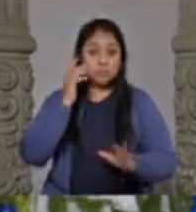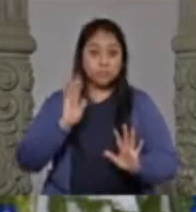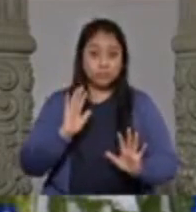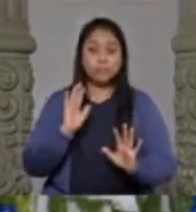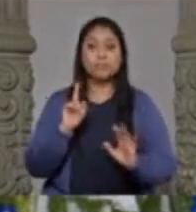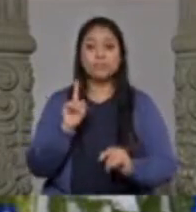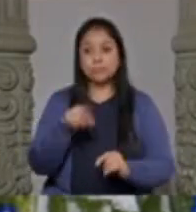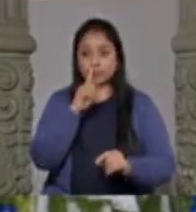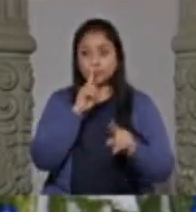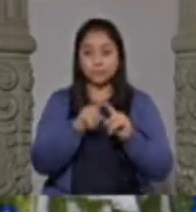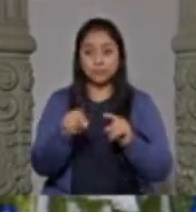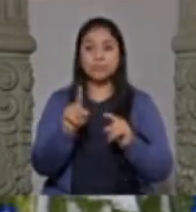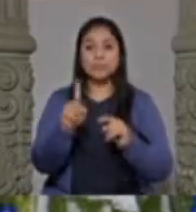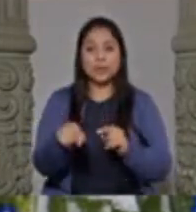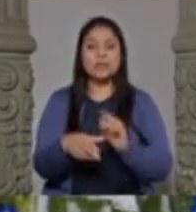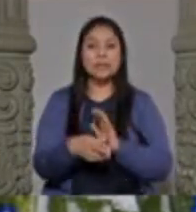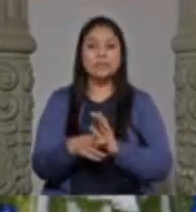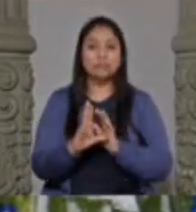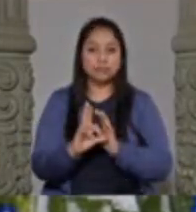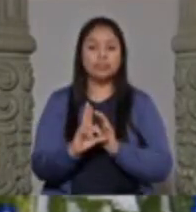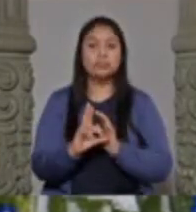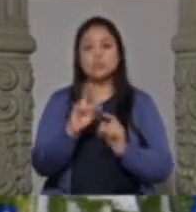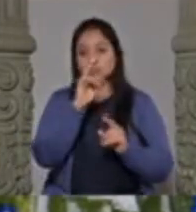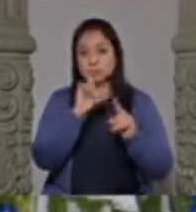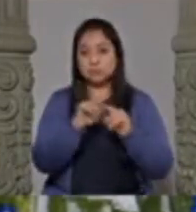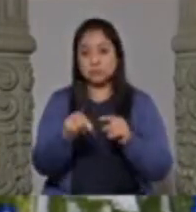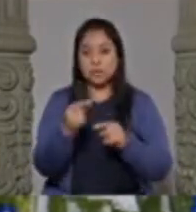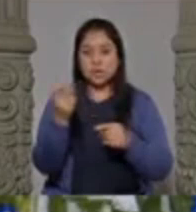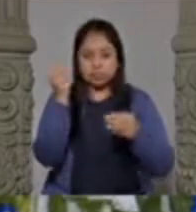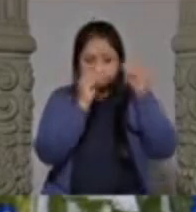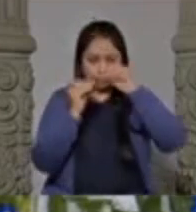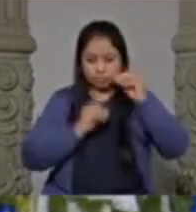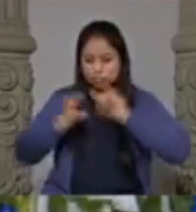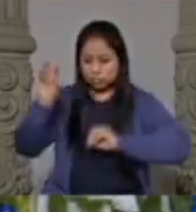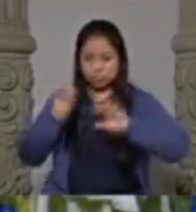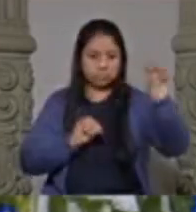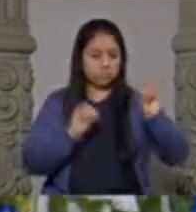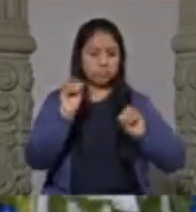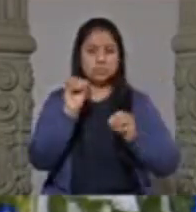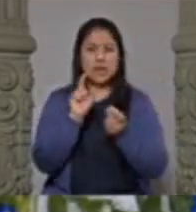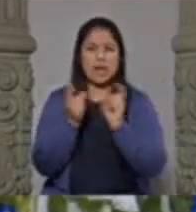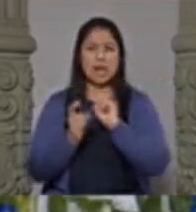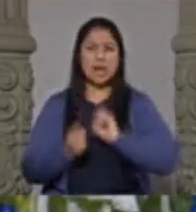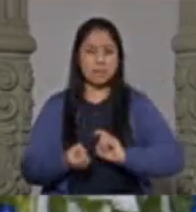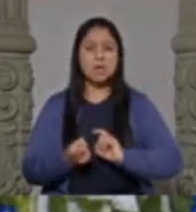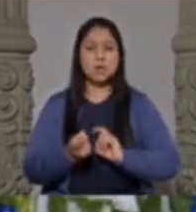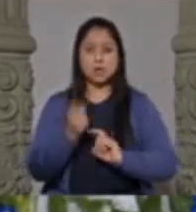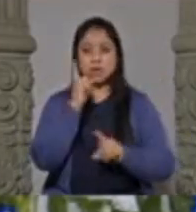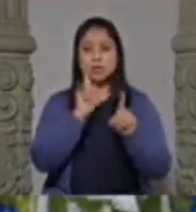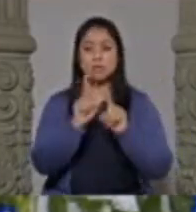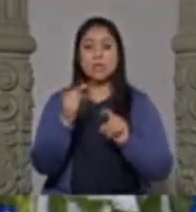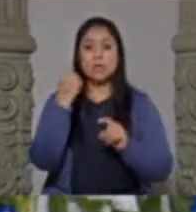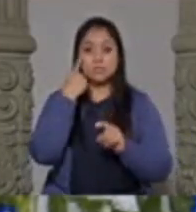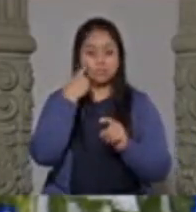tiene que ser reformulado y tiene que ser puesto en tiene que ser replanteado de manera